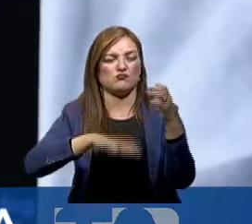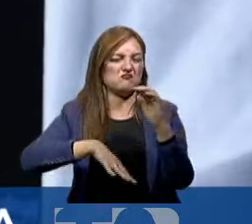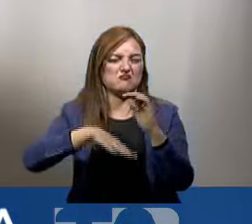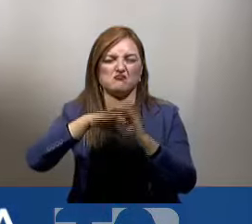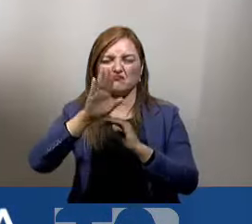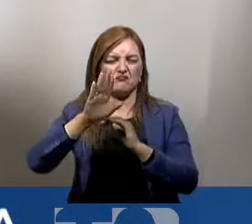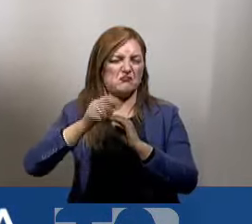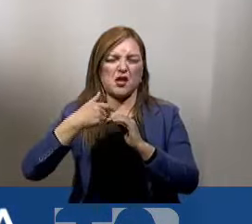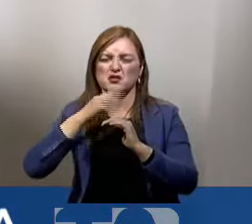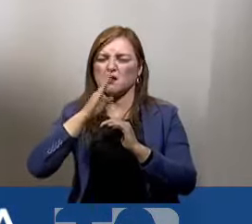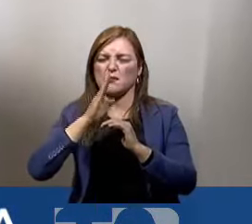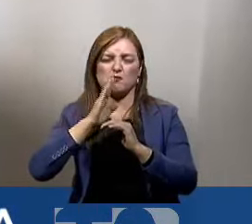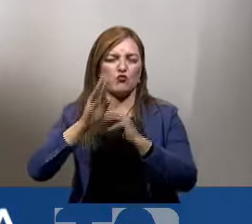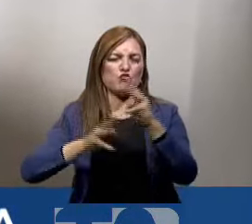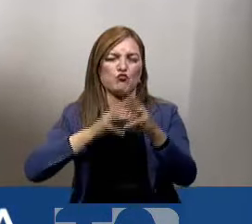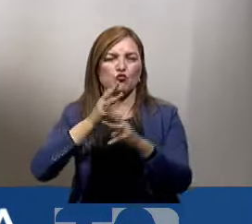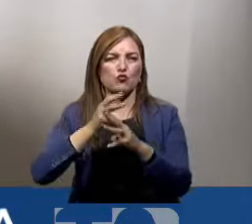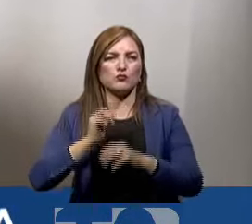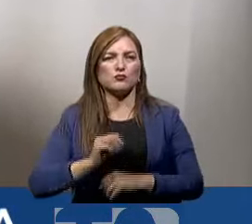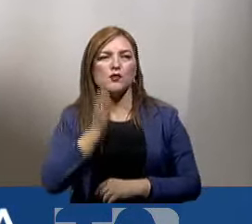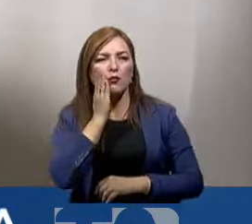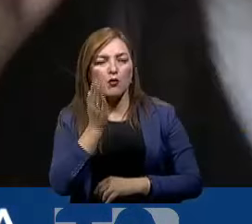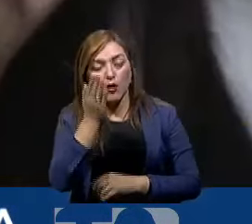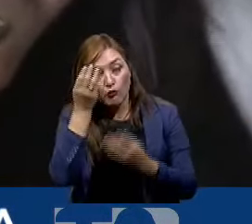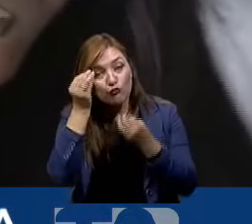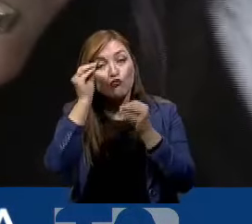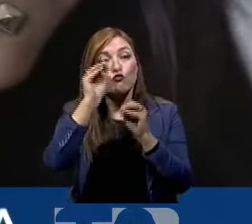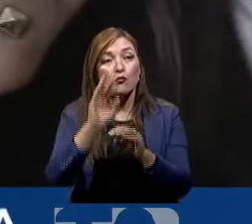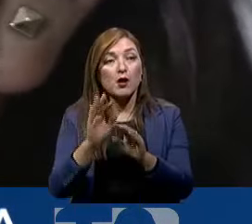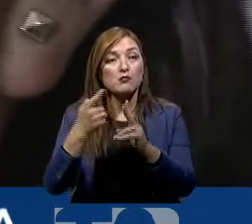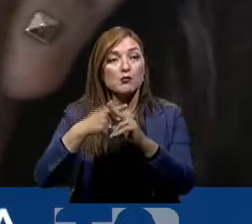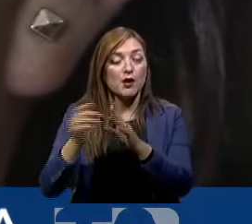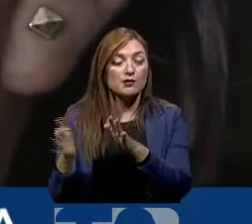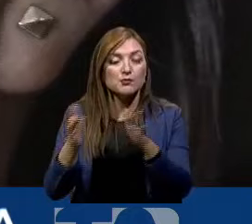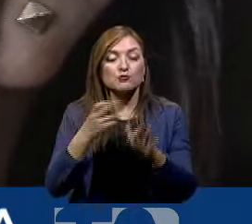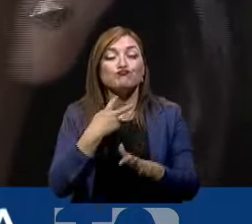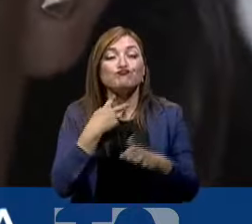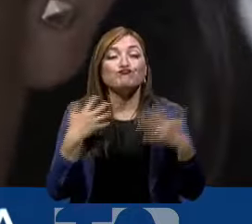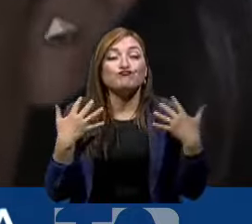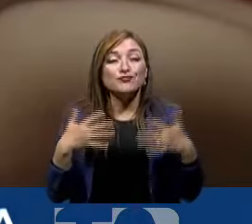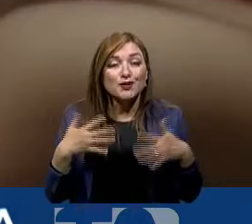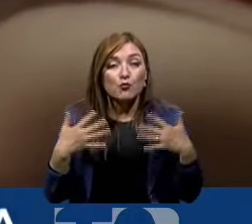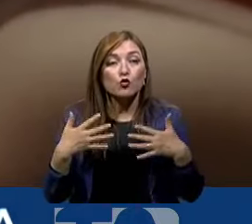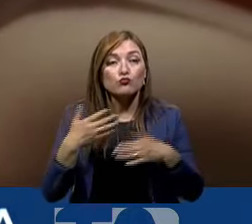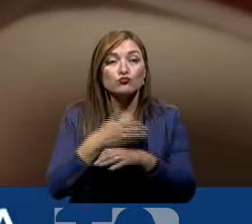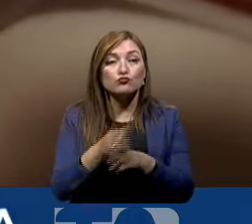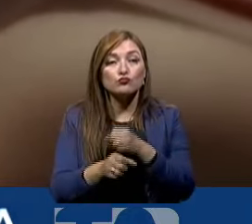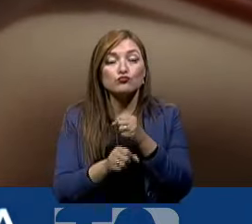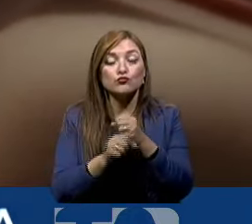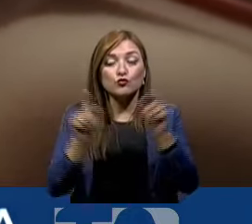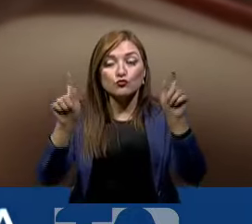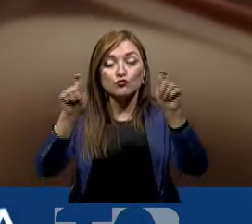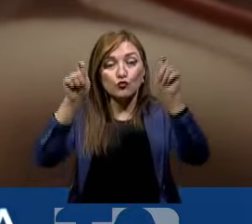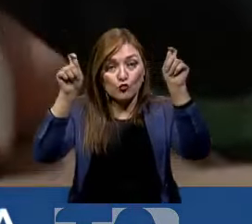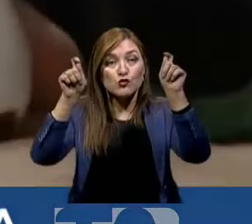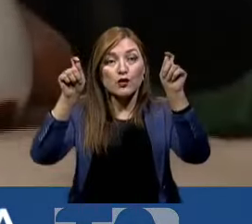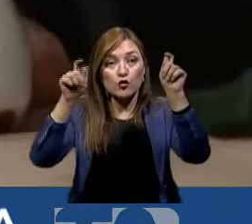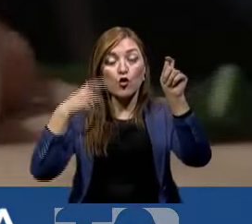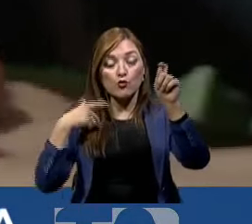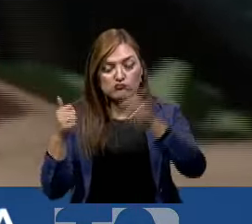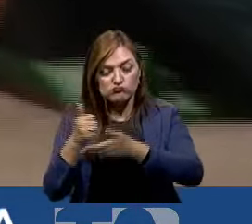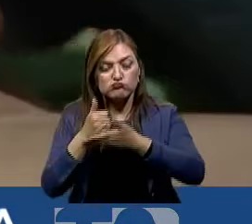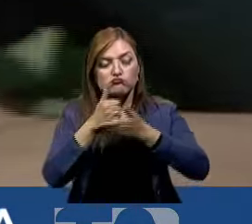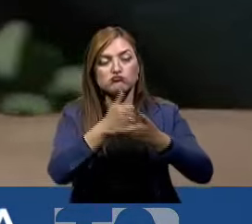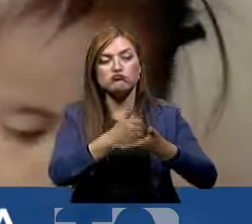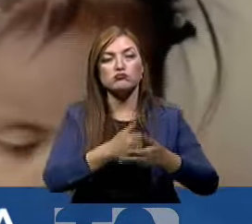escala mundial. Su madre cuenta que inicialmente no recibió tratamiento por temor. Sin embargo, años después la Fundación Metro Fraternidad